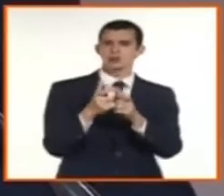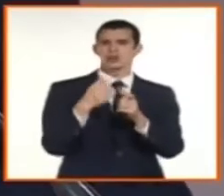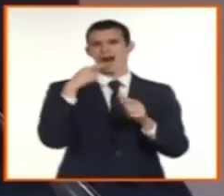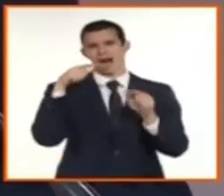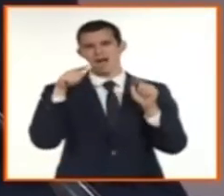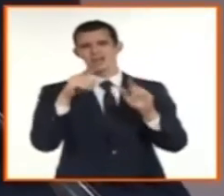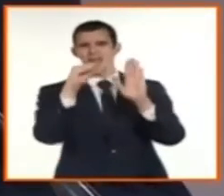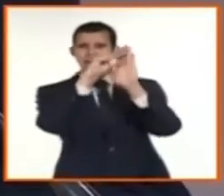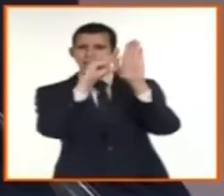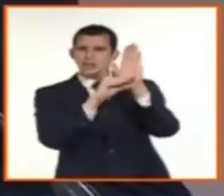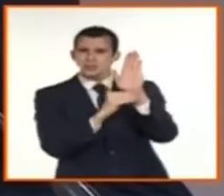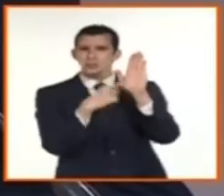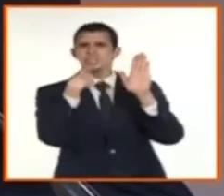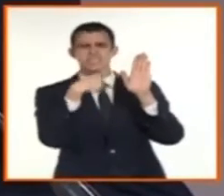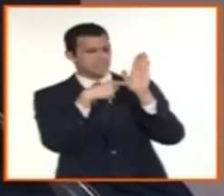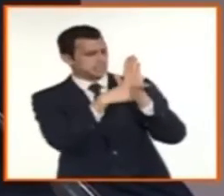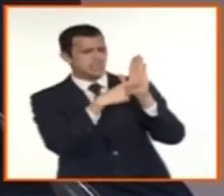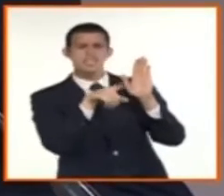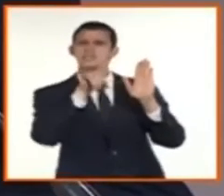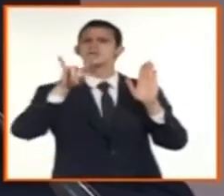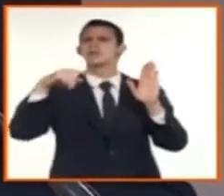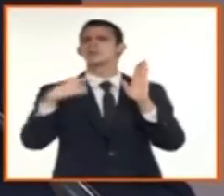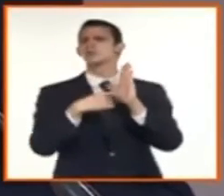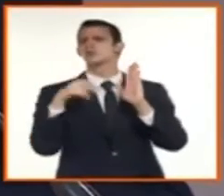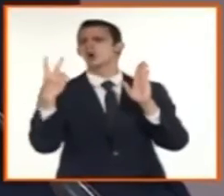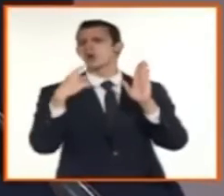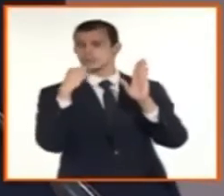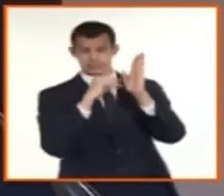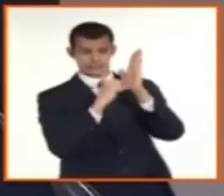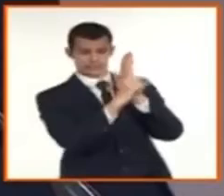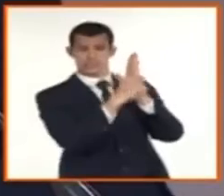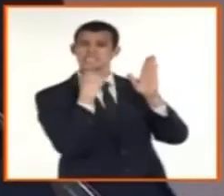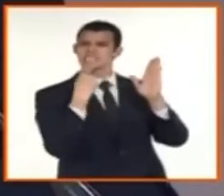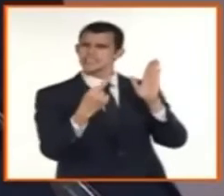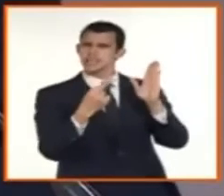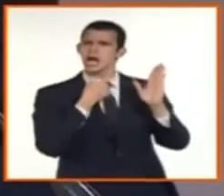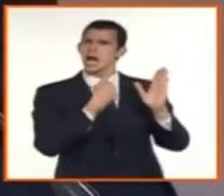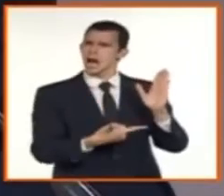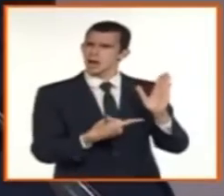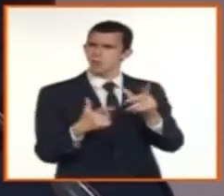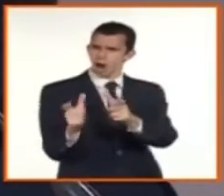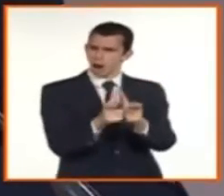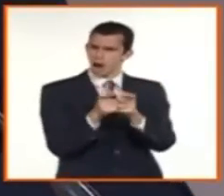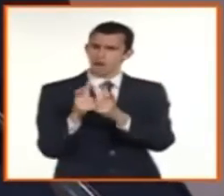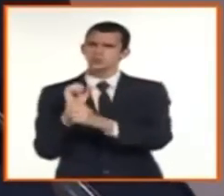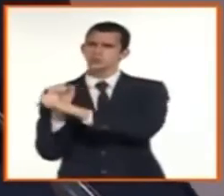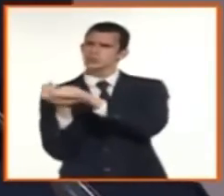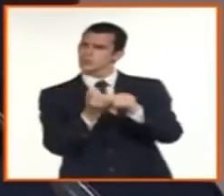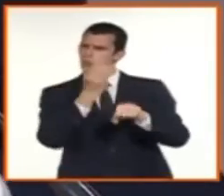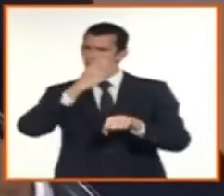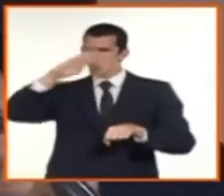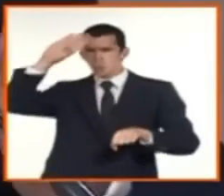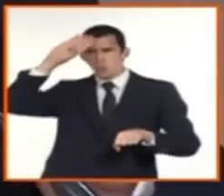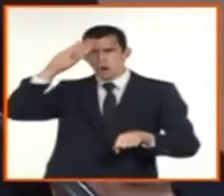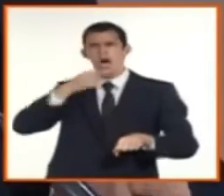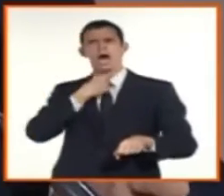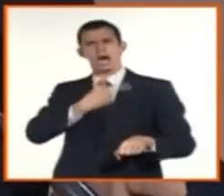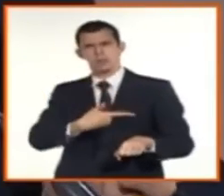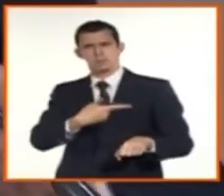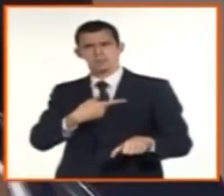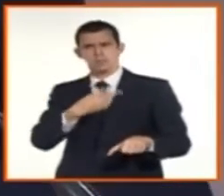dice que toda federación para poder representar a un país solo son las federaciones que están